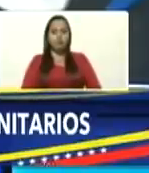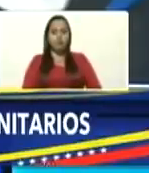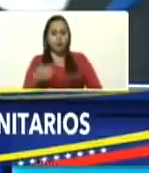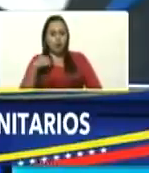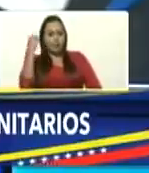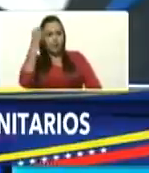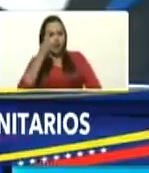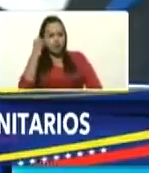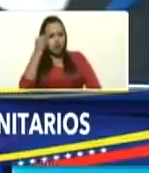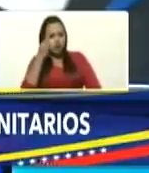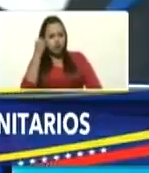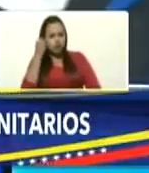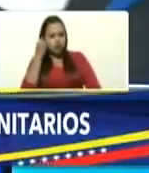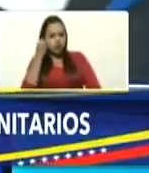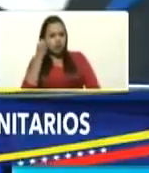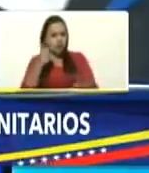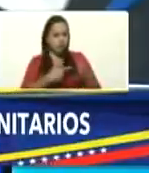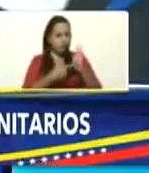un experimento